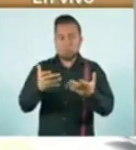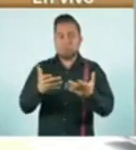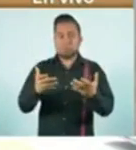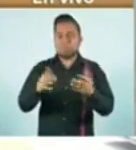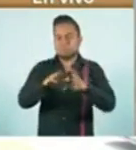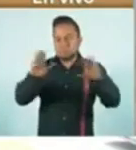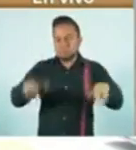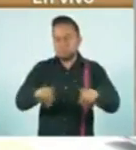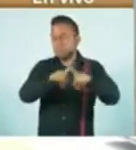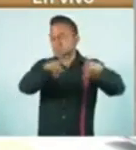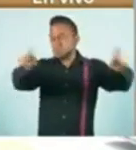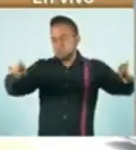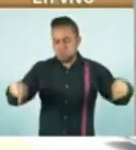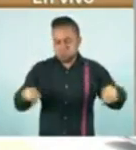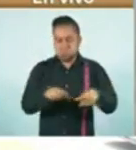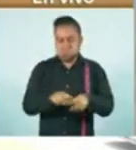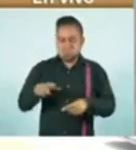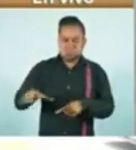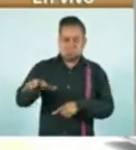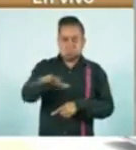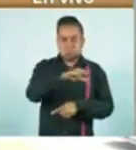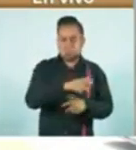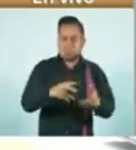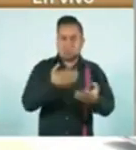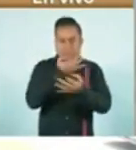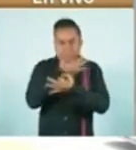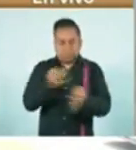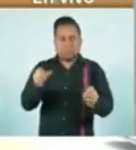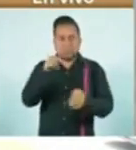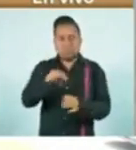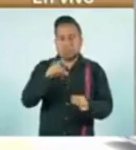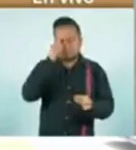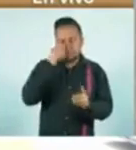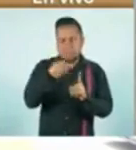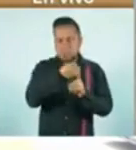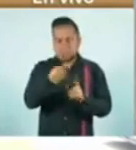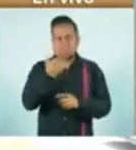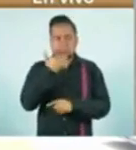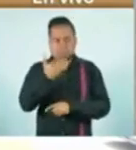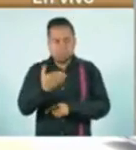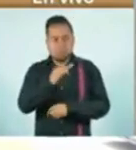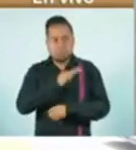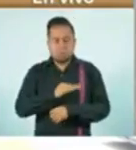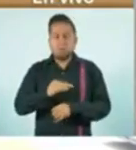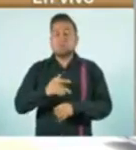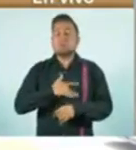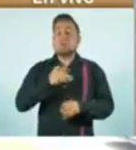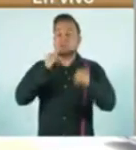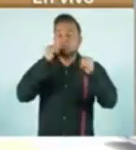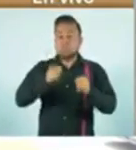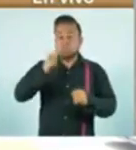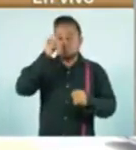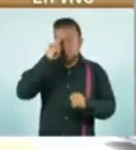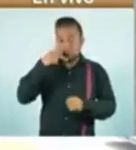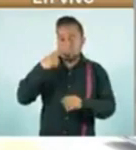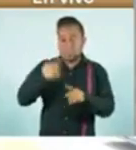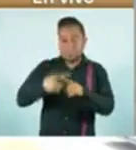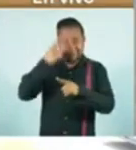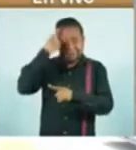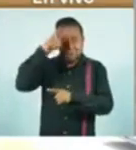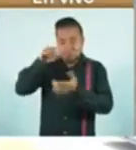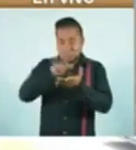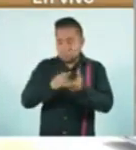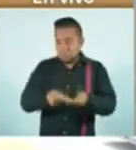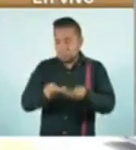en estos asentamientos y lograr que haya ordenamiento, que haya certidumbre también en la posesión de la tierra, que ya no